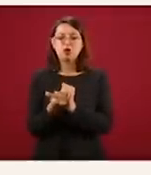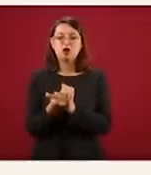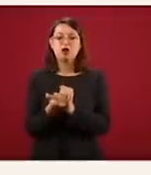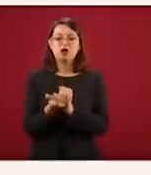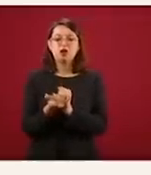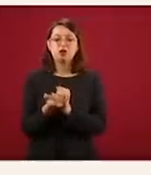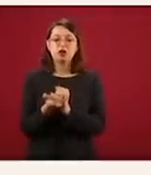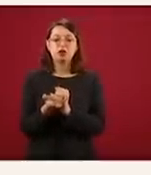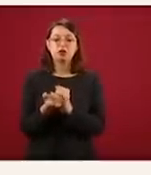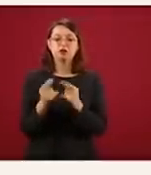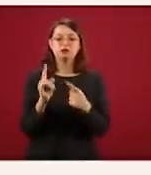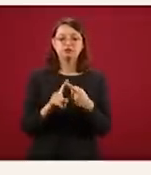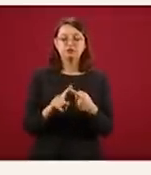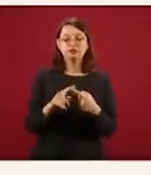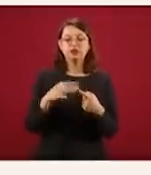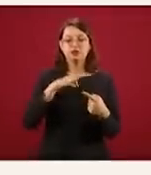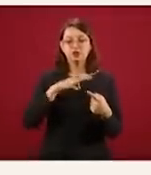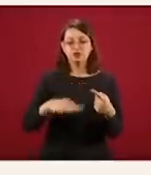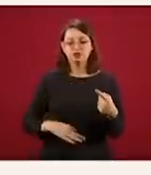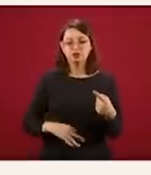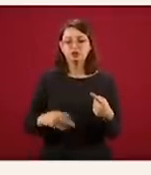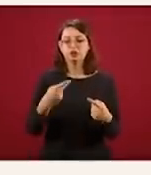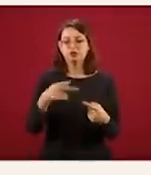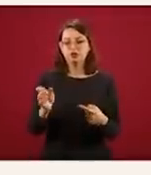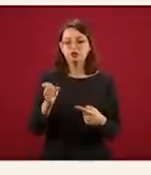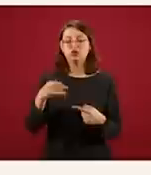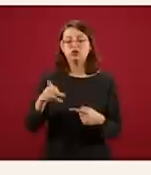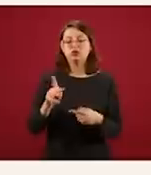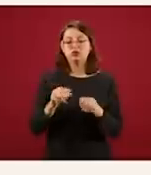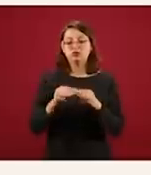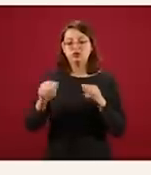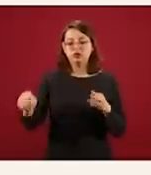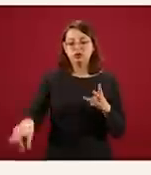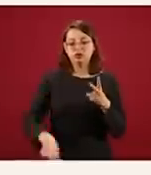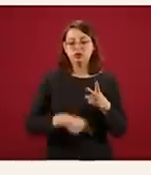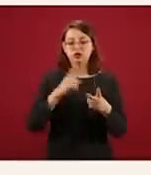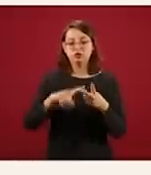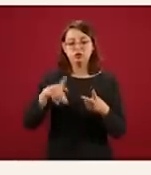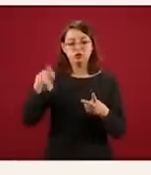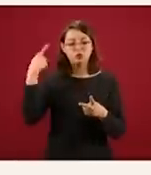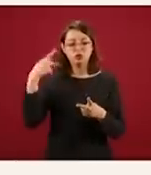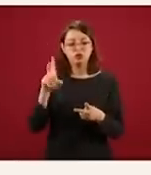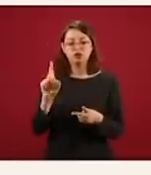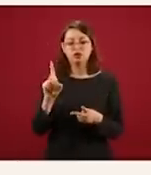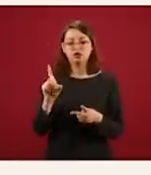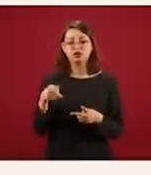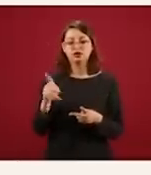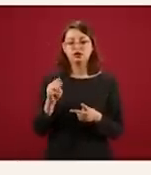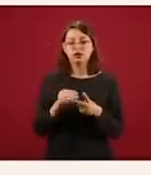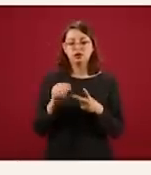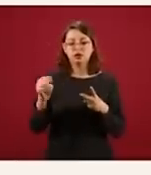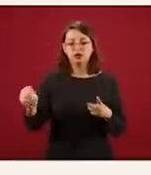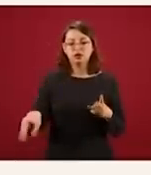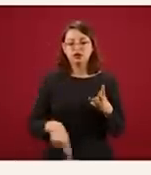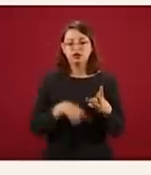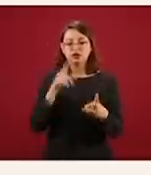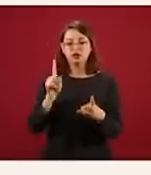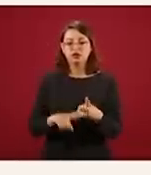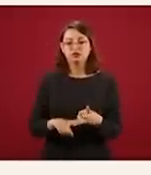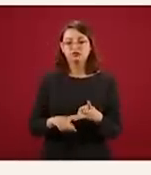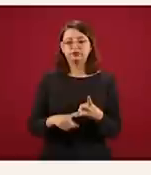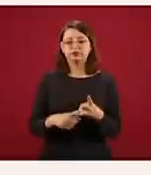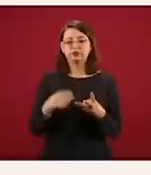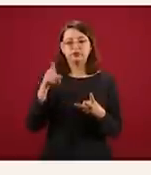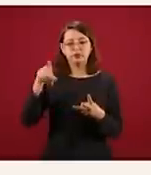hidrocarburo en Tula, Toluca, 220 kilómetros, San Martín, Puebla, 30 kilómetros, Minatitlán,